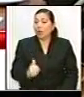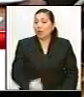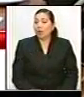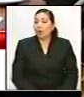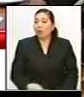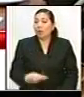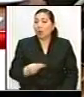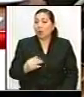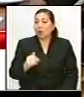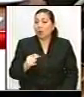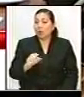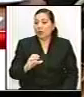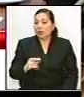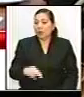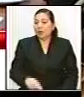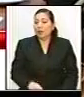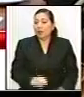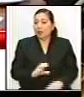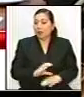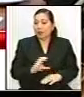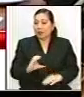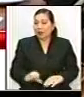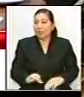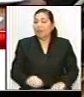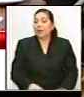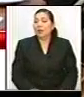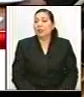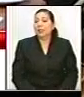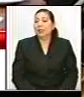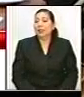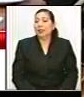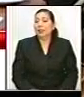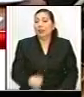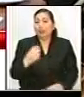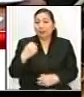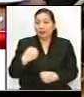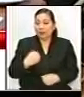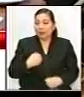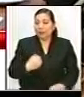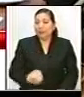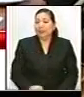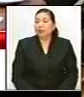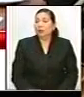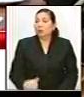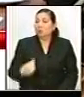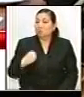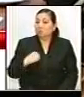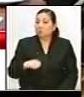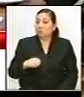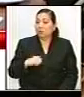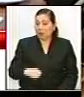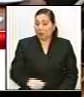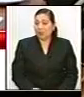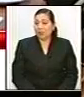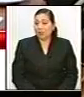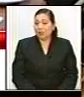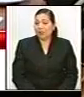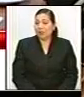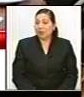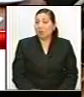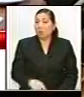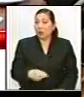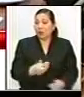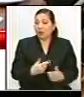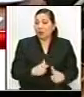Huaycán, me apoyó los ronderos de Cajamarca, me pidieron los reservistas del ejército, de la municipalidad de Pueblo